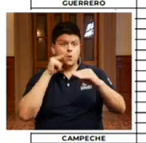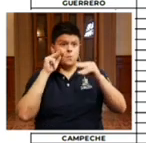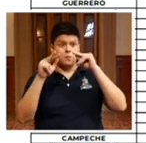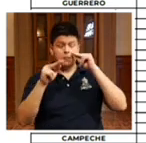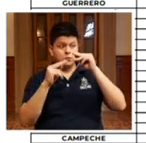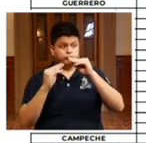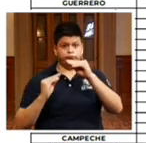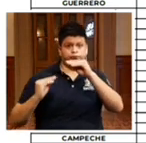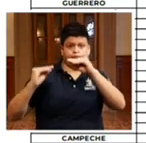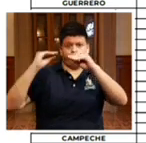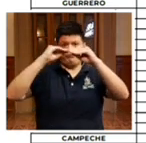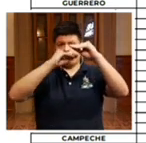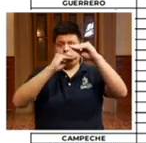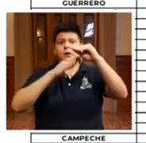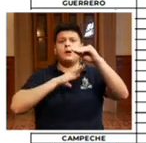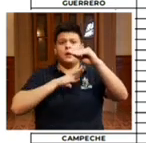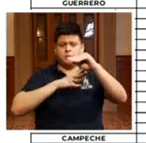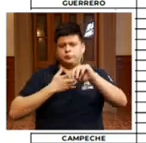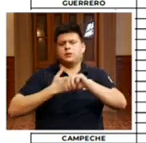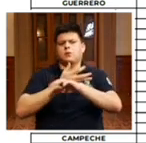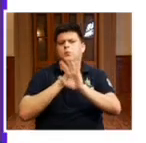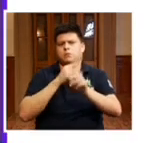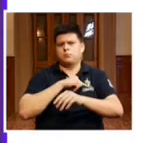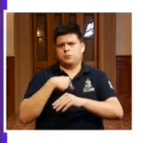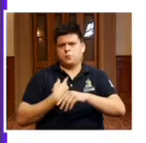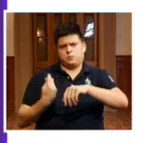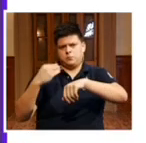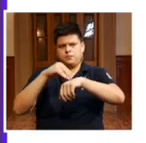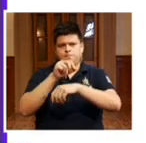estar nosotros como estado.